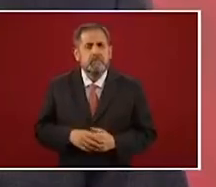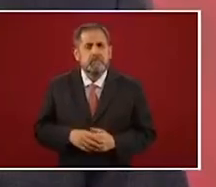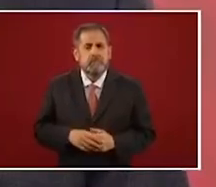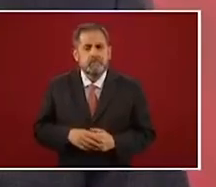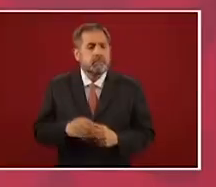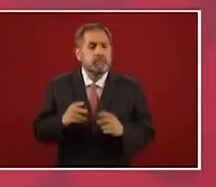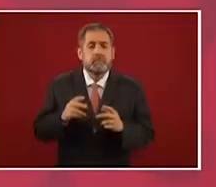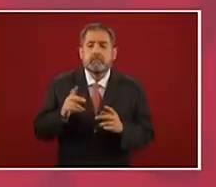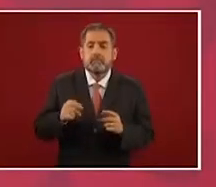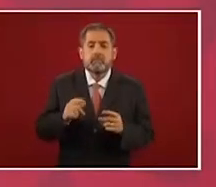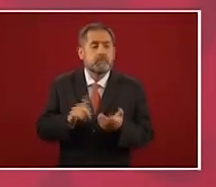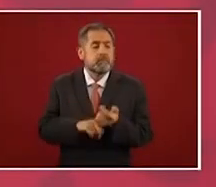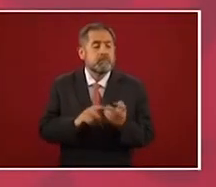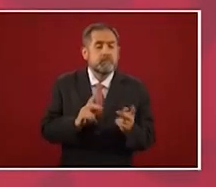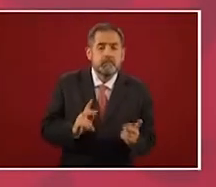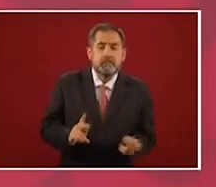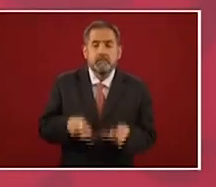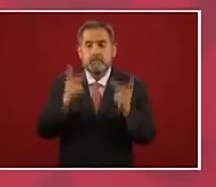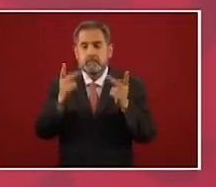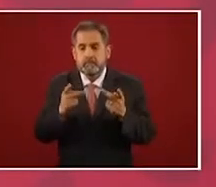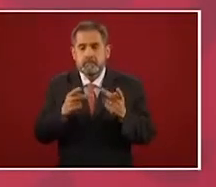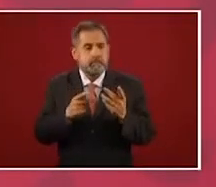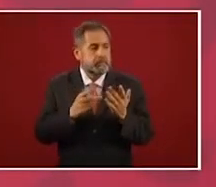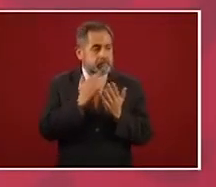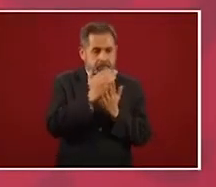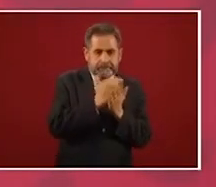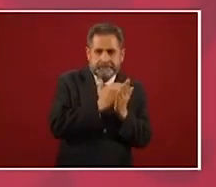No hay venta de cartera,